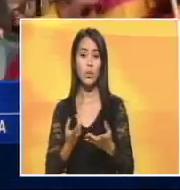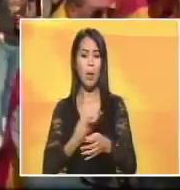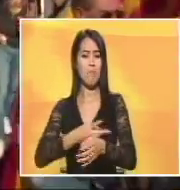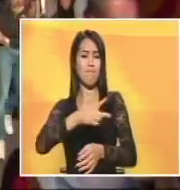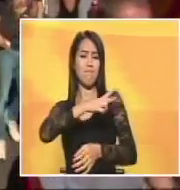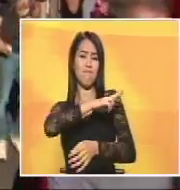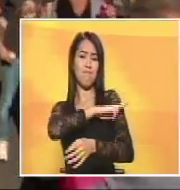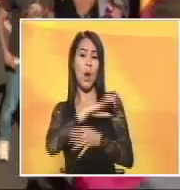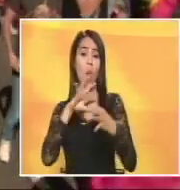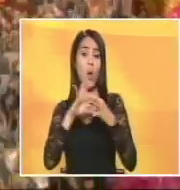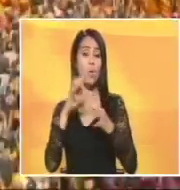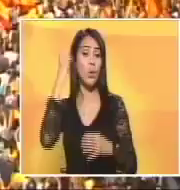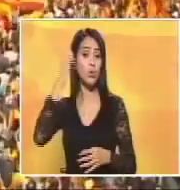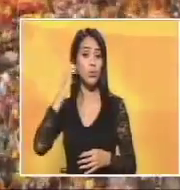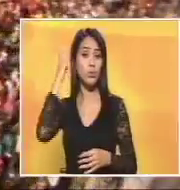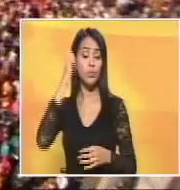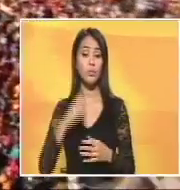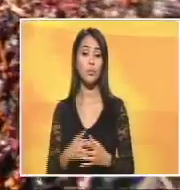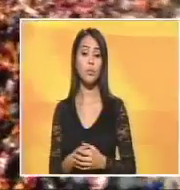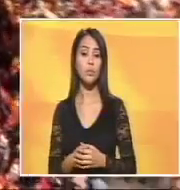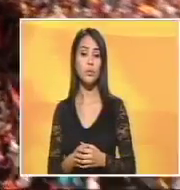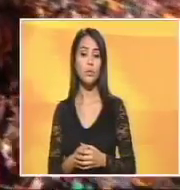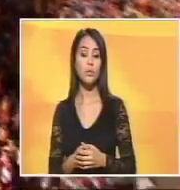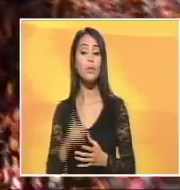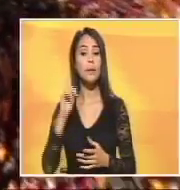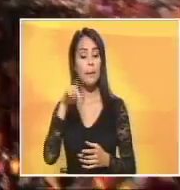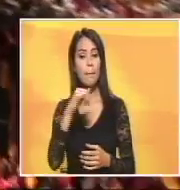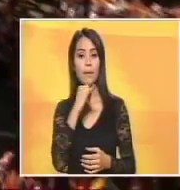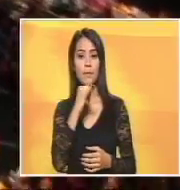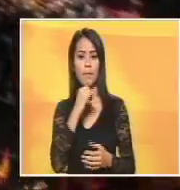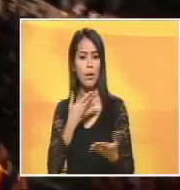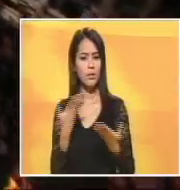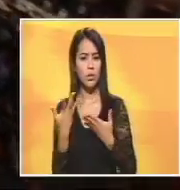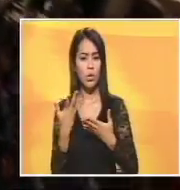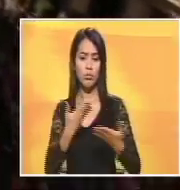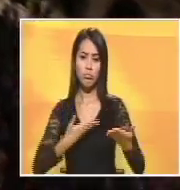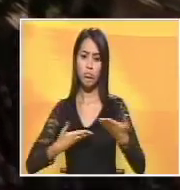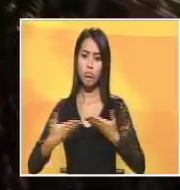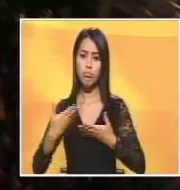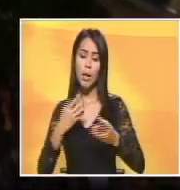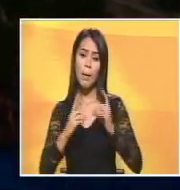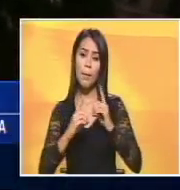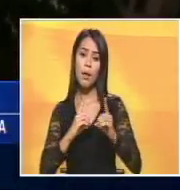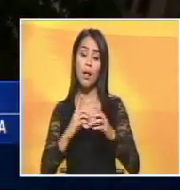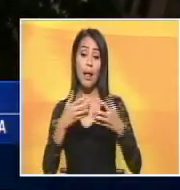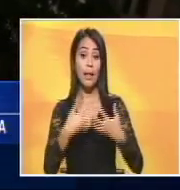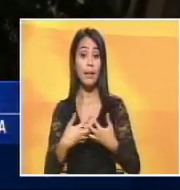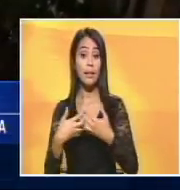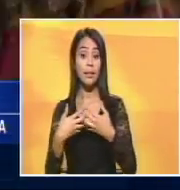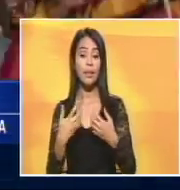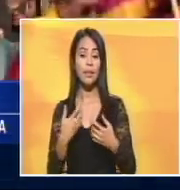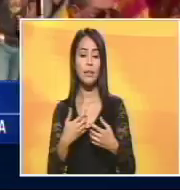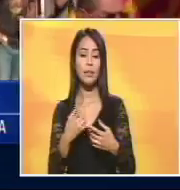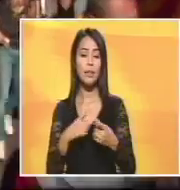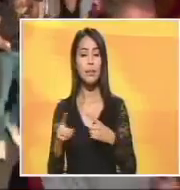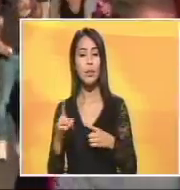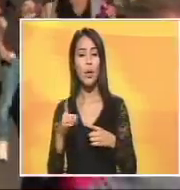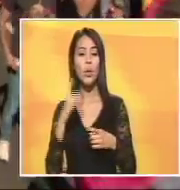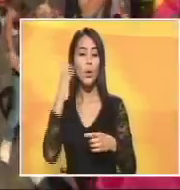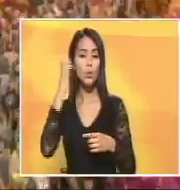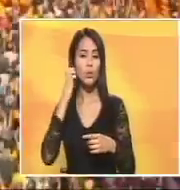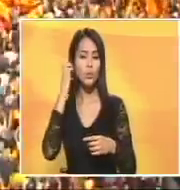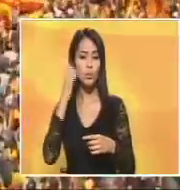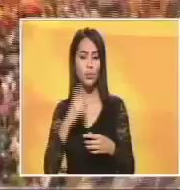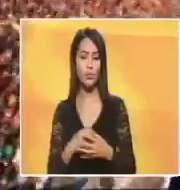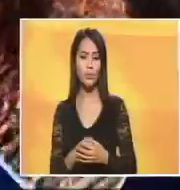en la Unión Europea. De esta forma recalcó que él solo negocia entre Estados miembros del club comunitario.